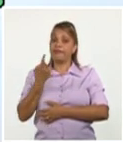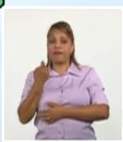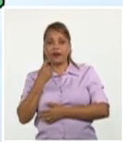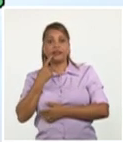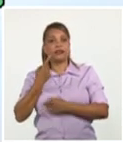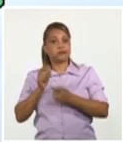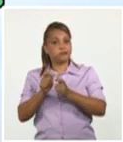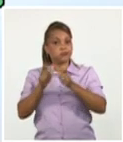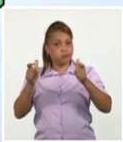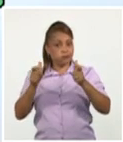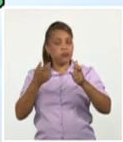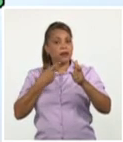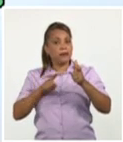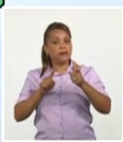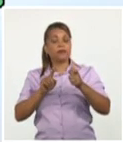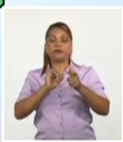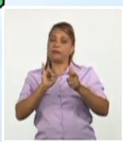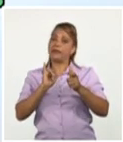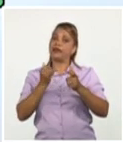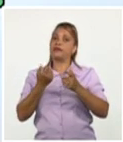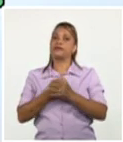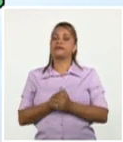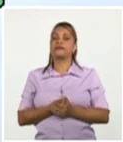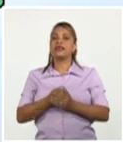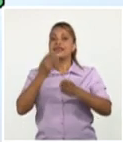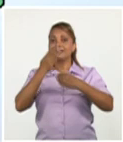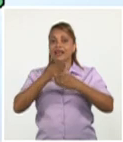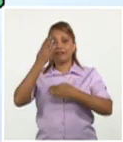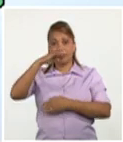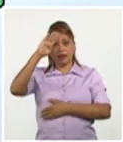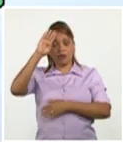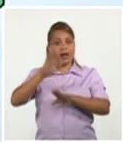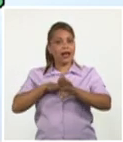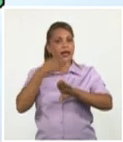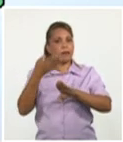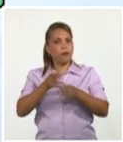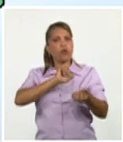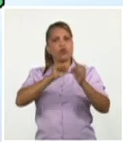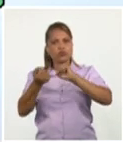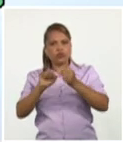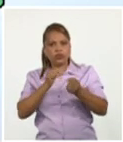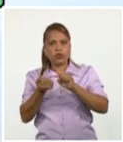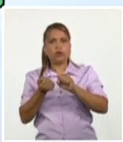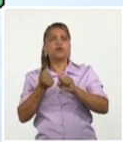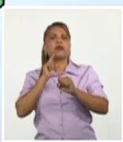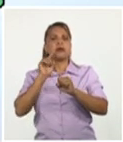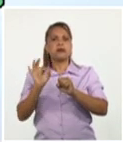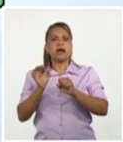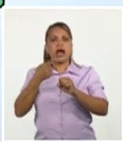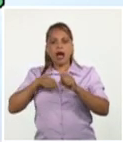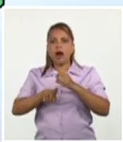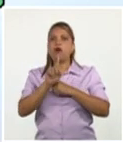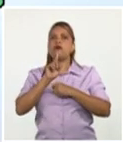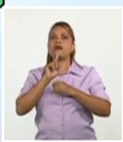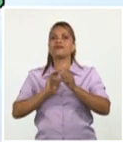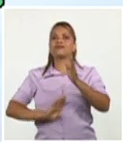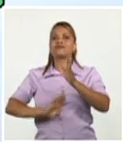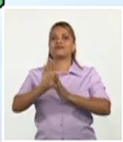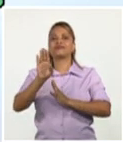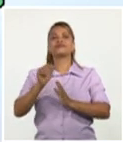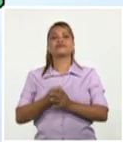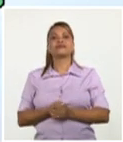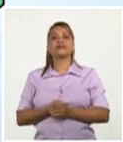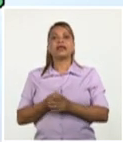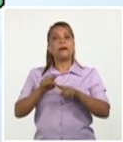Cuba, que después de haber logrado un control de la pandemia, ha ido incrementando, sin embargo hoy con